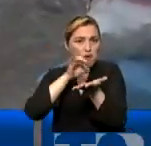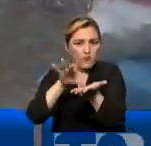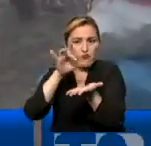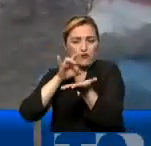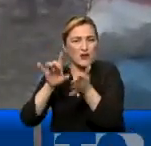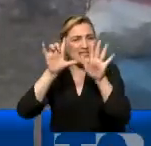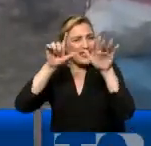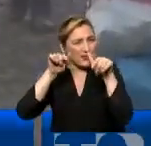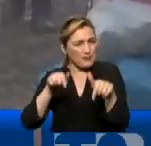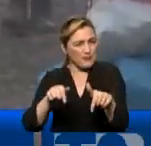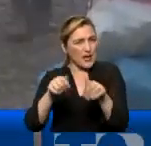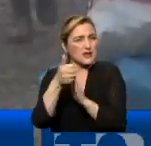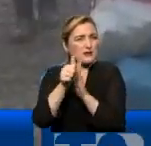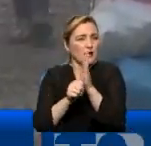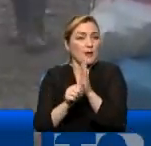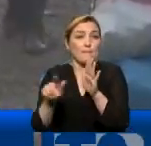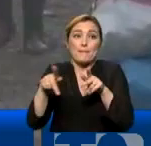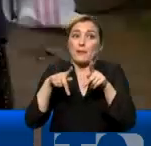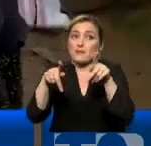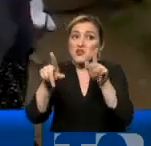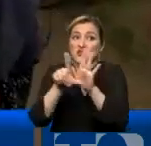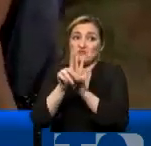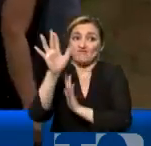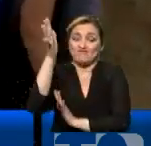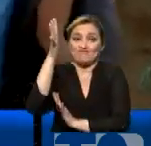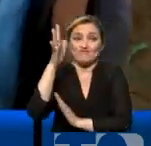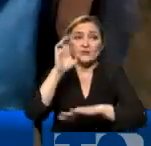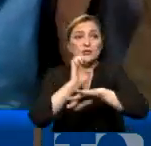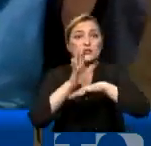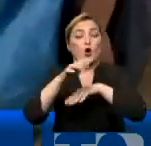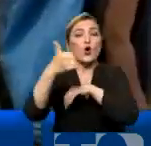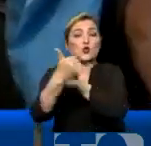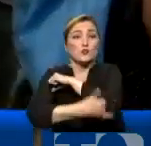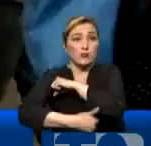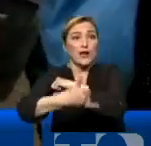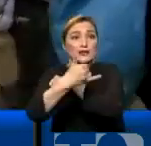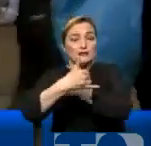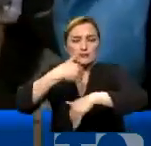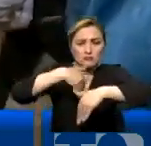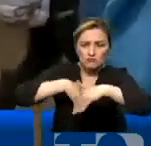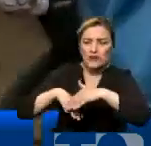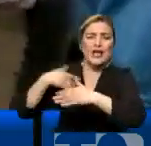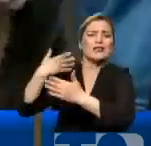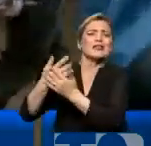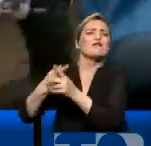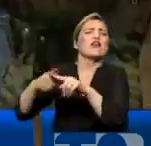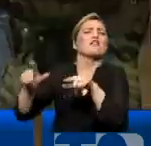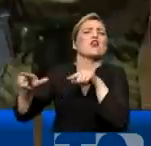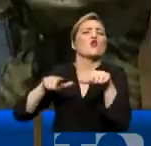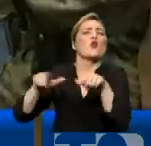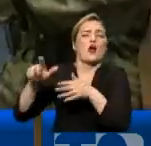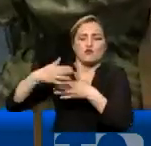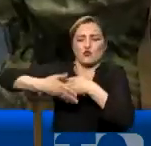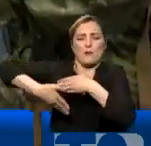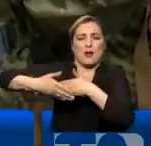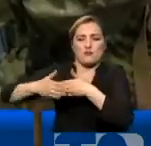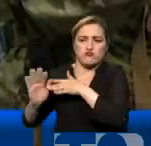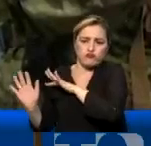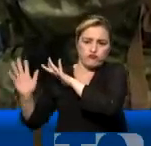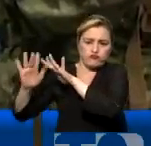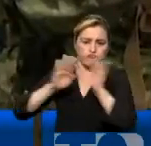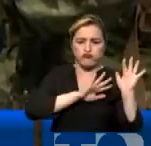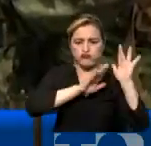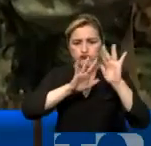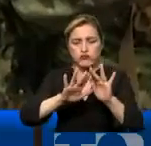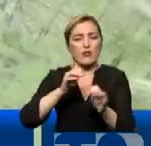mineros artesanales ecuatorianos y extranjeros que atraídos por el oro llegaron de todas partes hoy sólo están